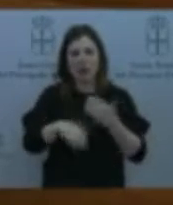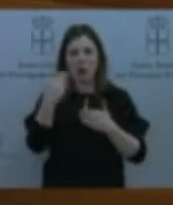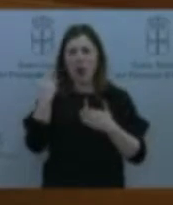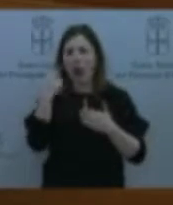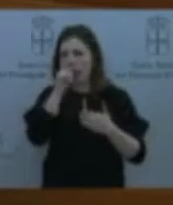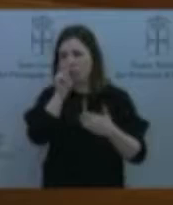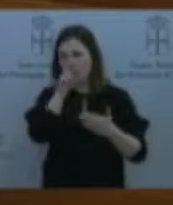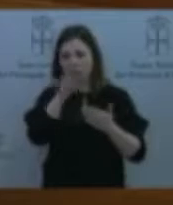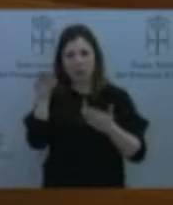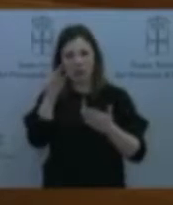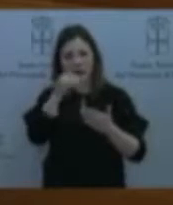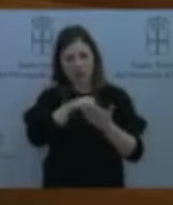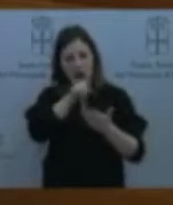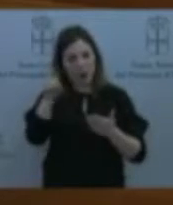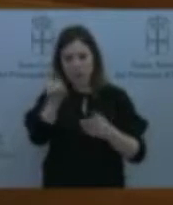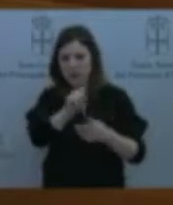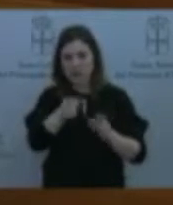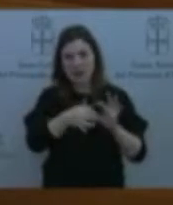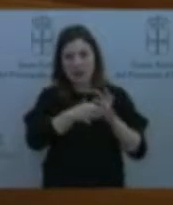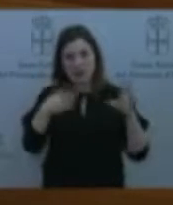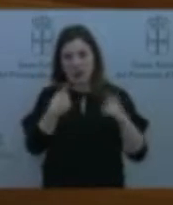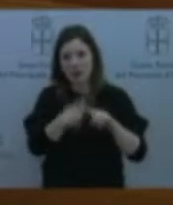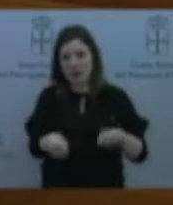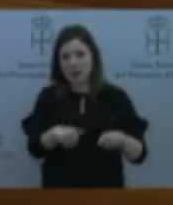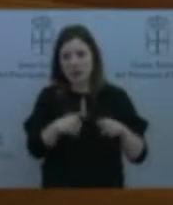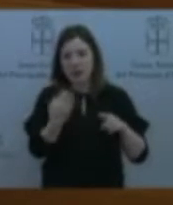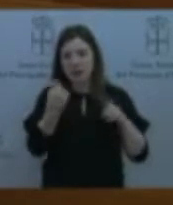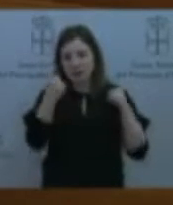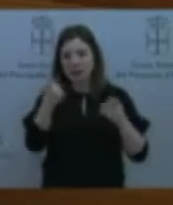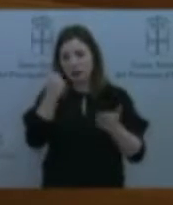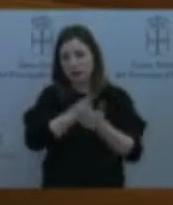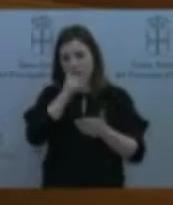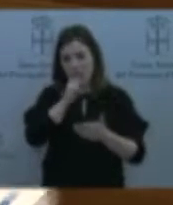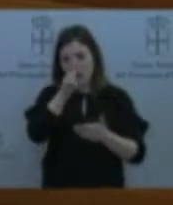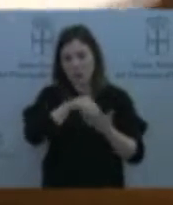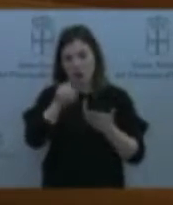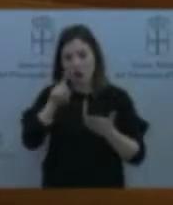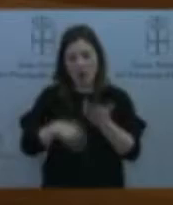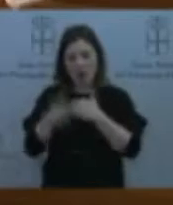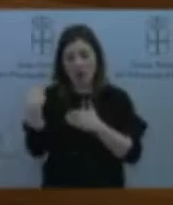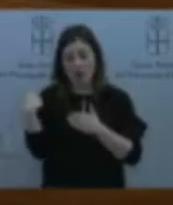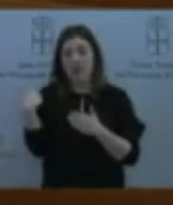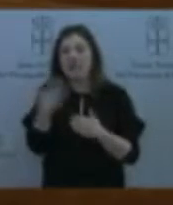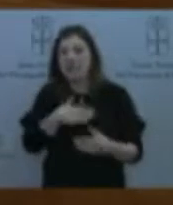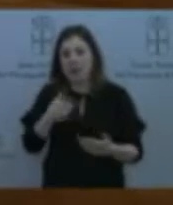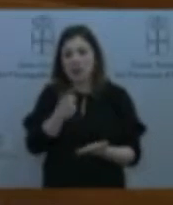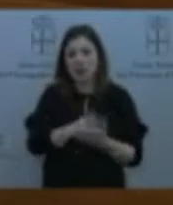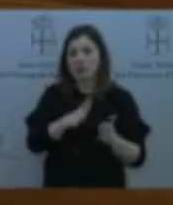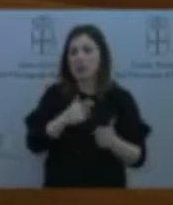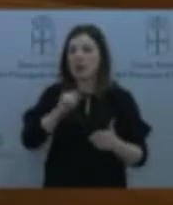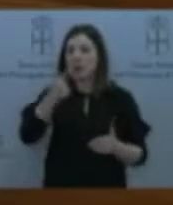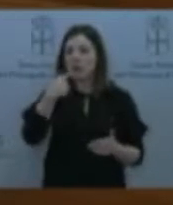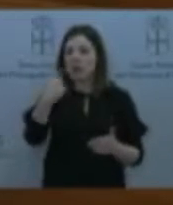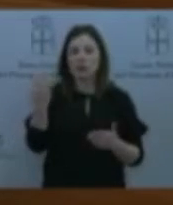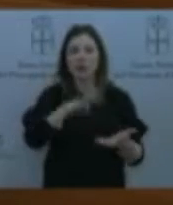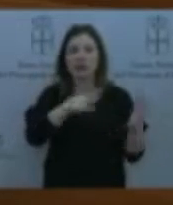volver, aunque sea la literatura, a ese año 2011. Por lo tanto, estamos en primer lugar por un pacto con otra formación política que se sustanció con la